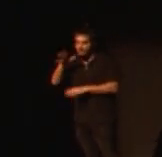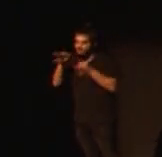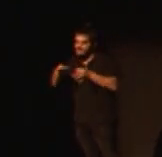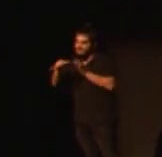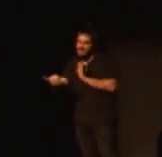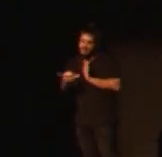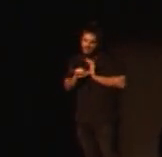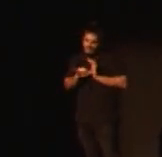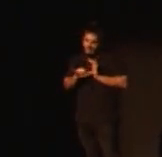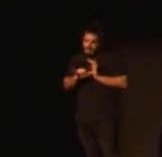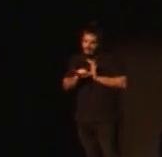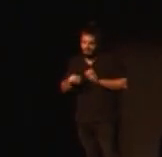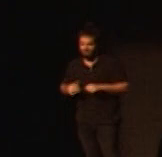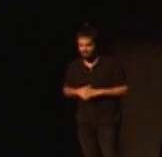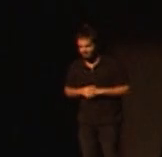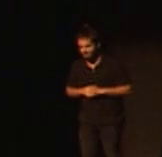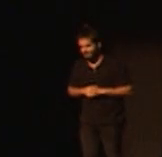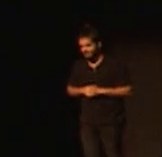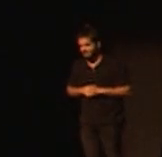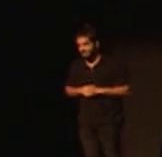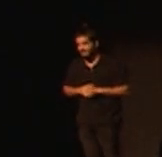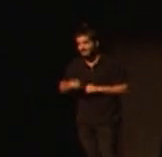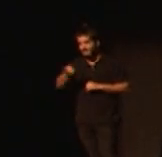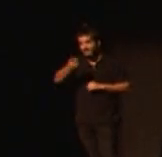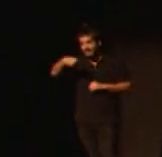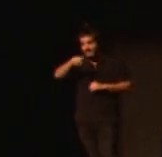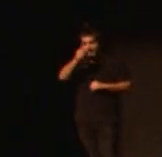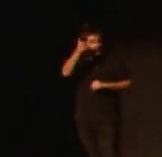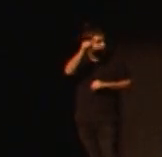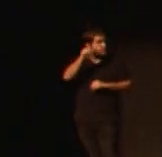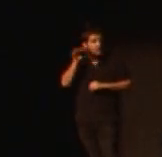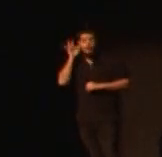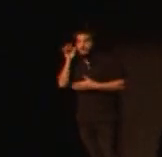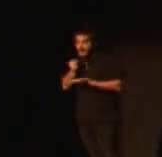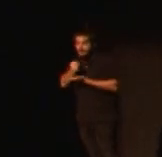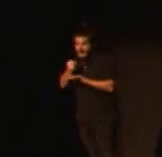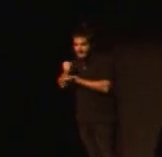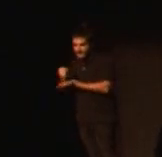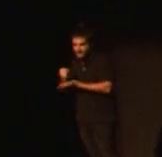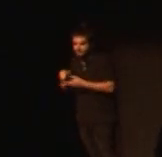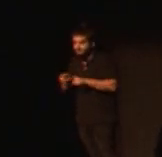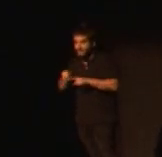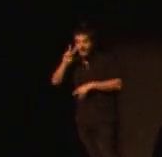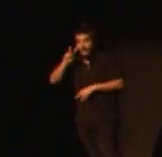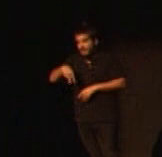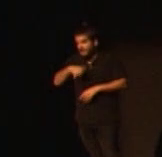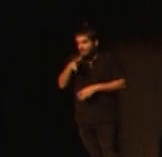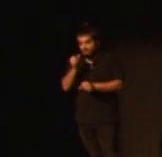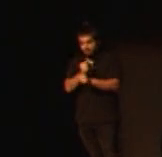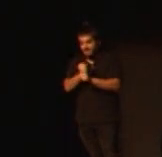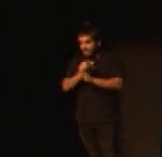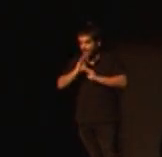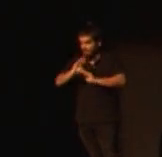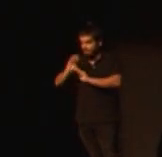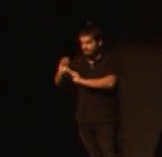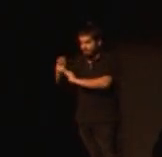Y a vosotros y a vosotras, pues la verdad es que es un humilde reconocimiento por parte del Grupo Social 11 a una labor ímproba que